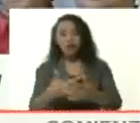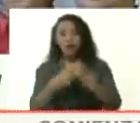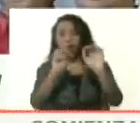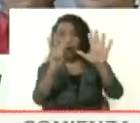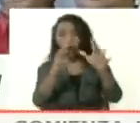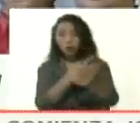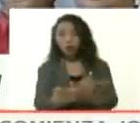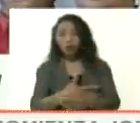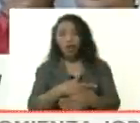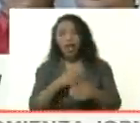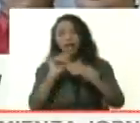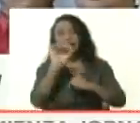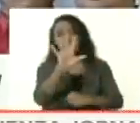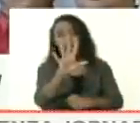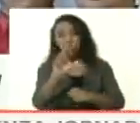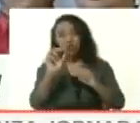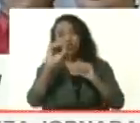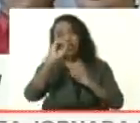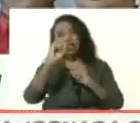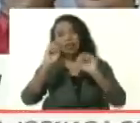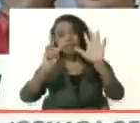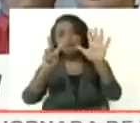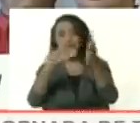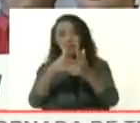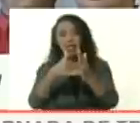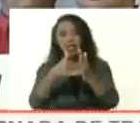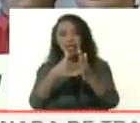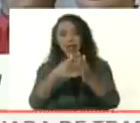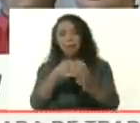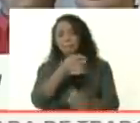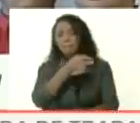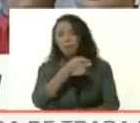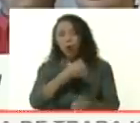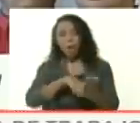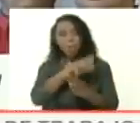8.507.000, este es el número exacto,